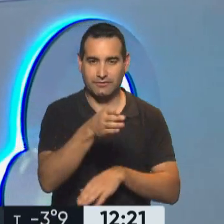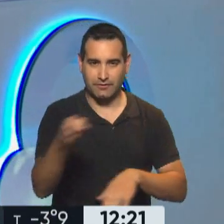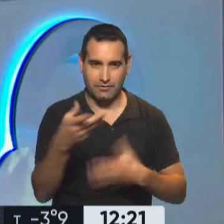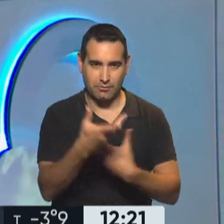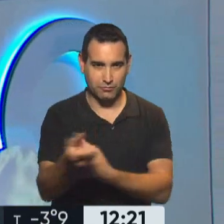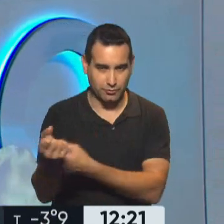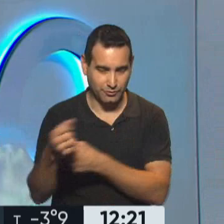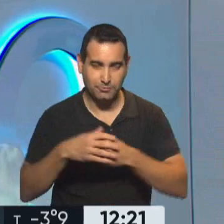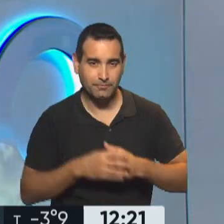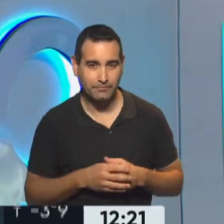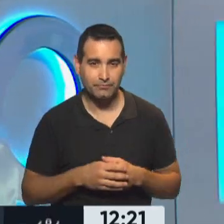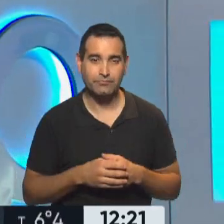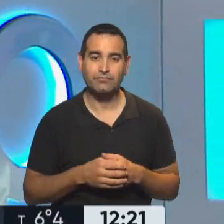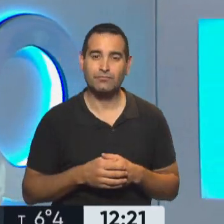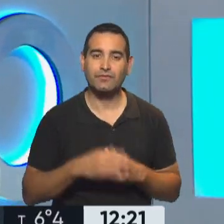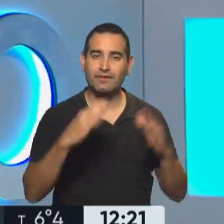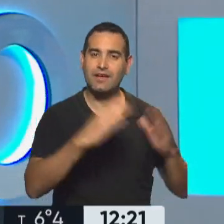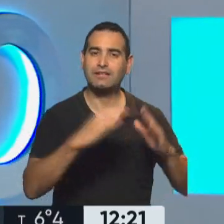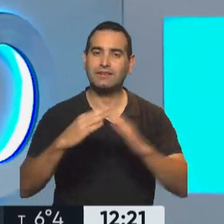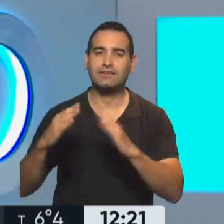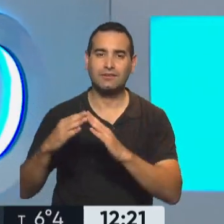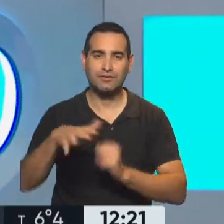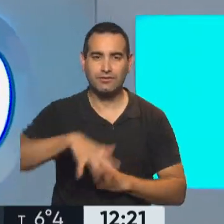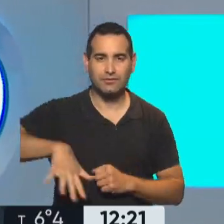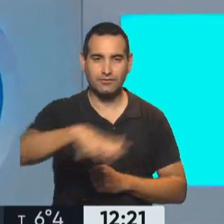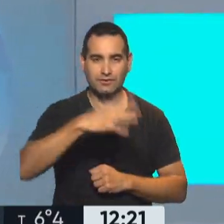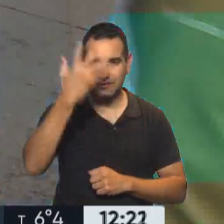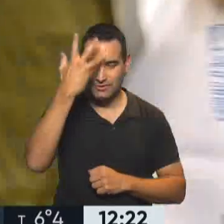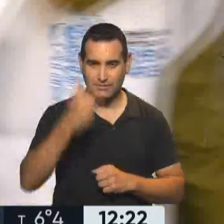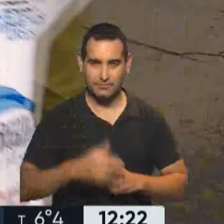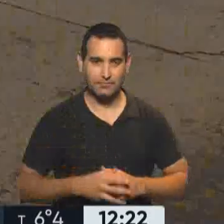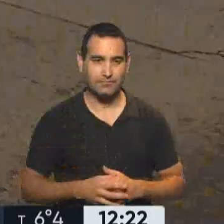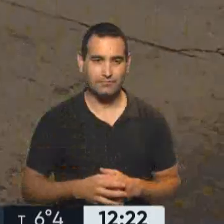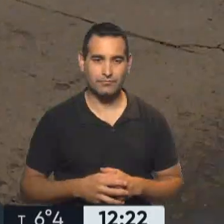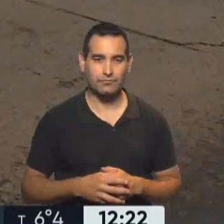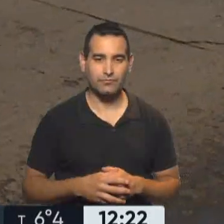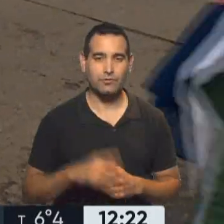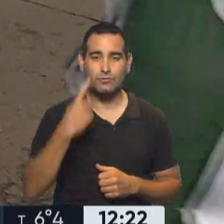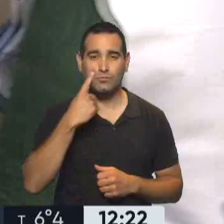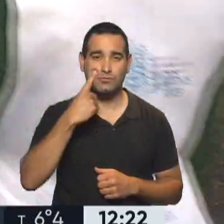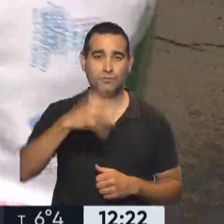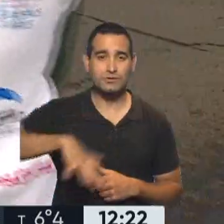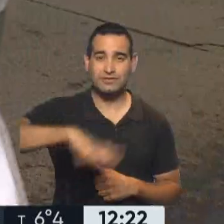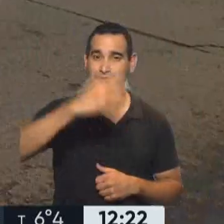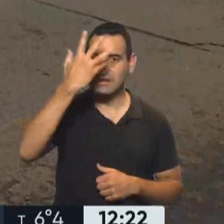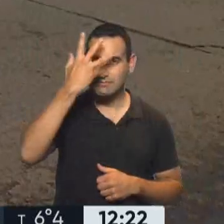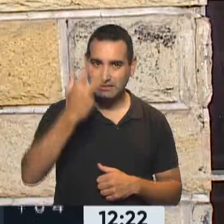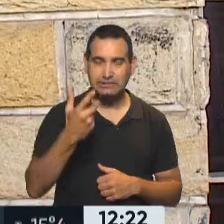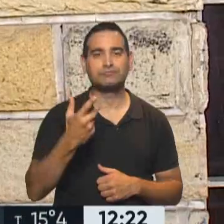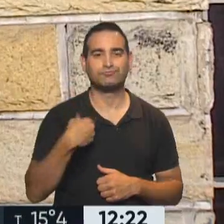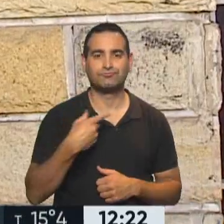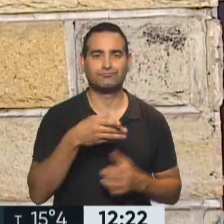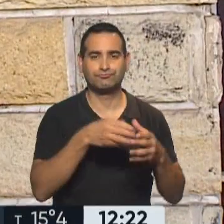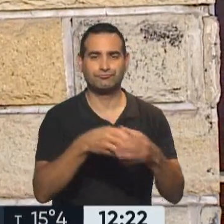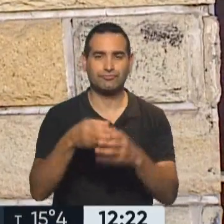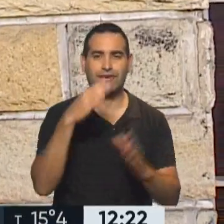En este caso, la recorrida casa por casa en la localidad de San Martín. El municipio de San Martín salió a buscar casa por